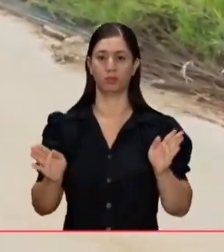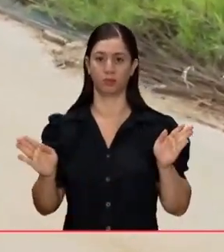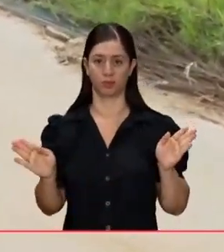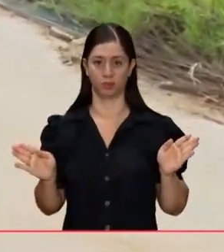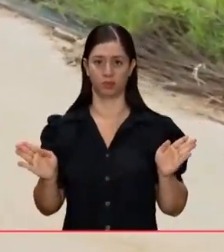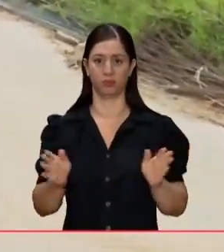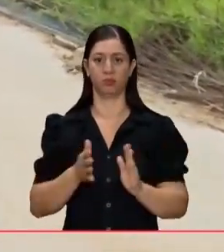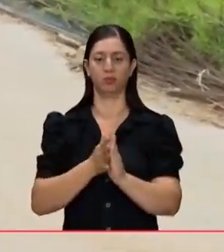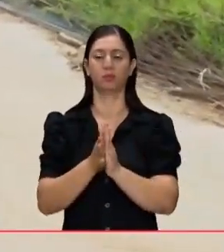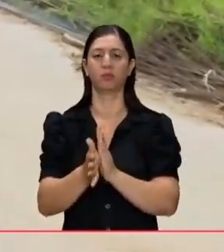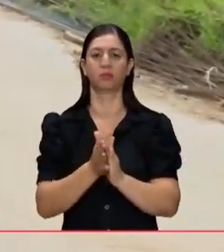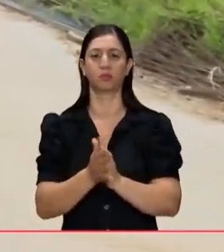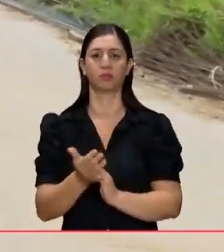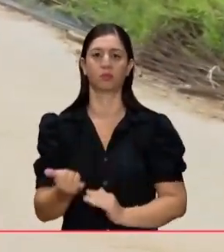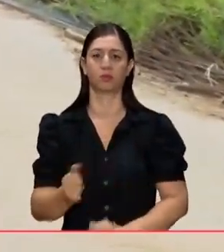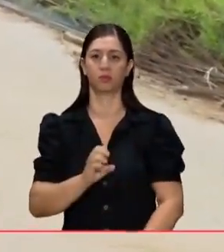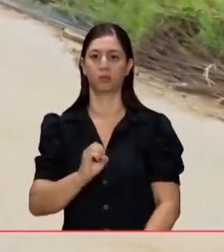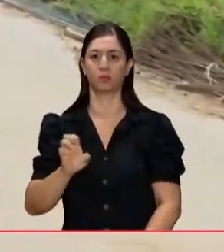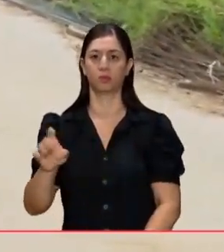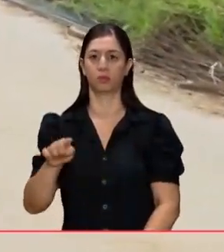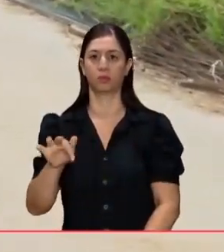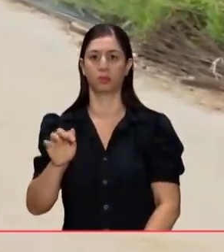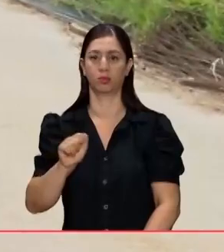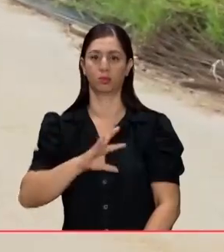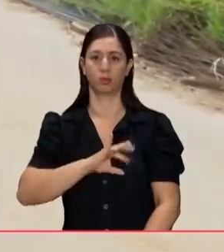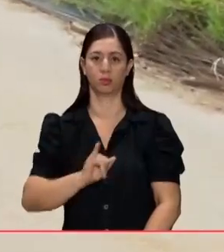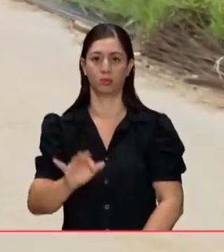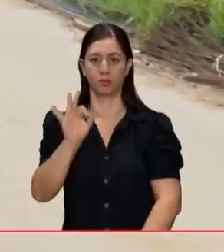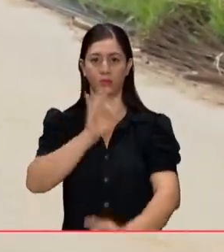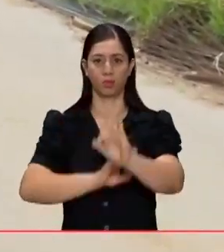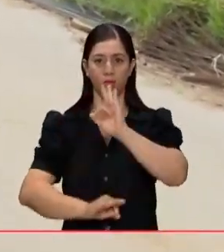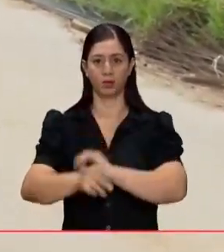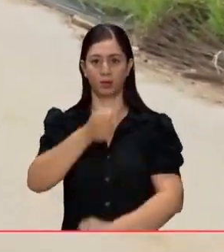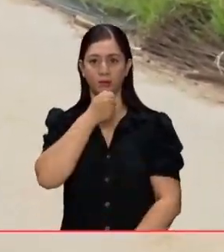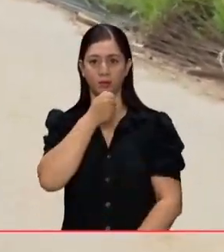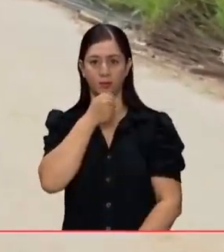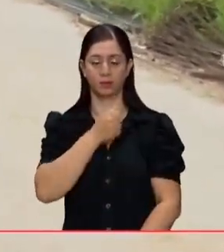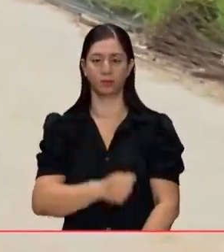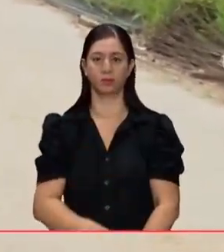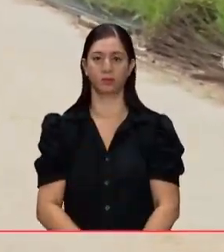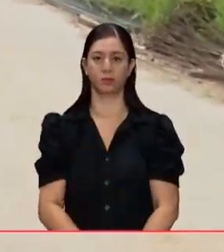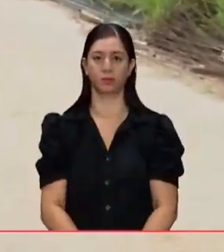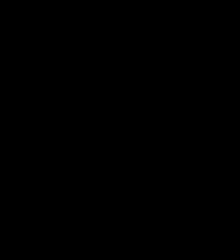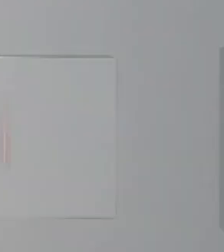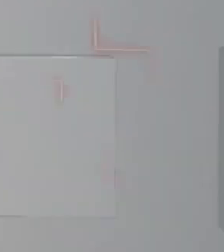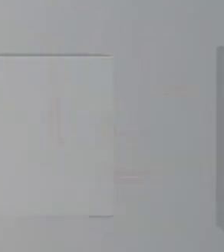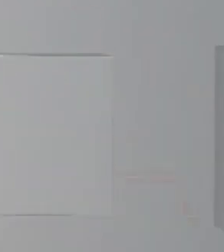Cristo Rey. Información desde el oeste de Cali, Jefferson Bolívar, Telepacífico Noticias.